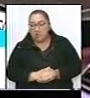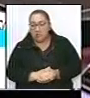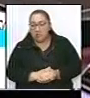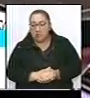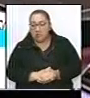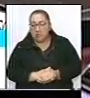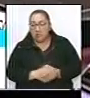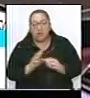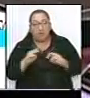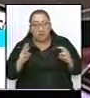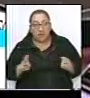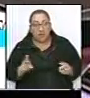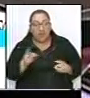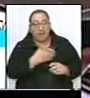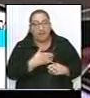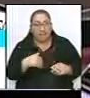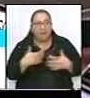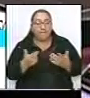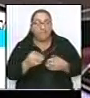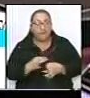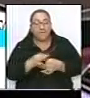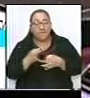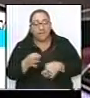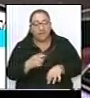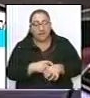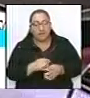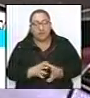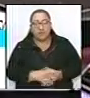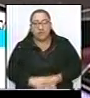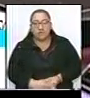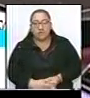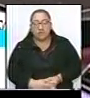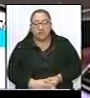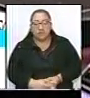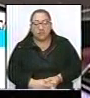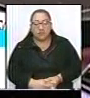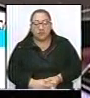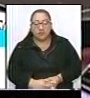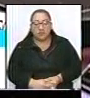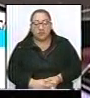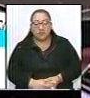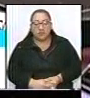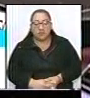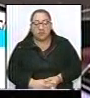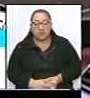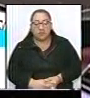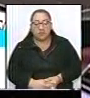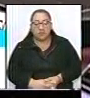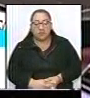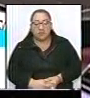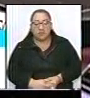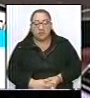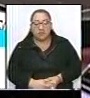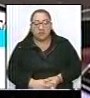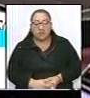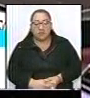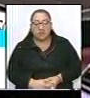y la mesa, la presidencia puede prolongar prudentemente, digamos, cuando es necesario. En segundo